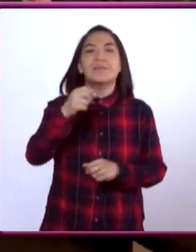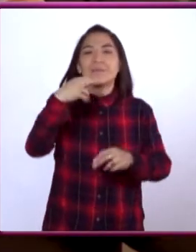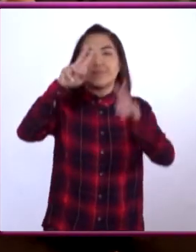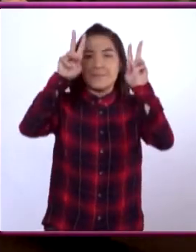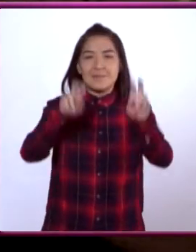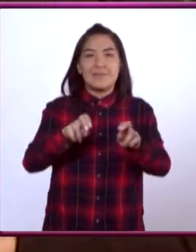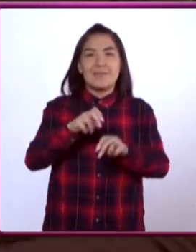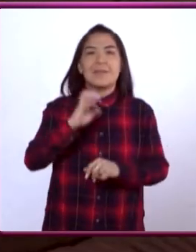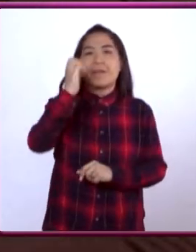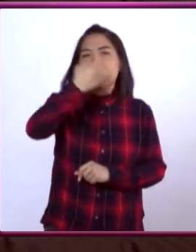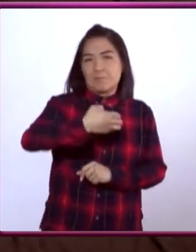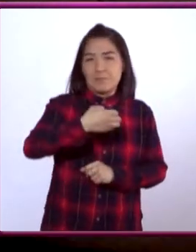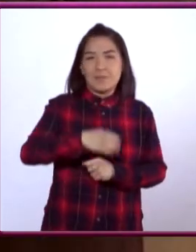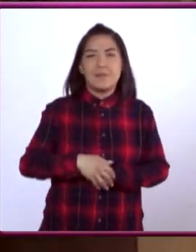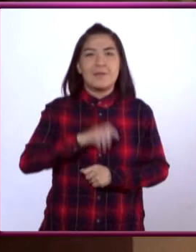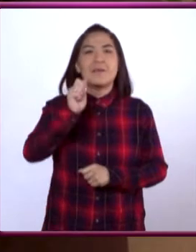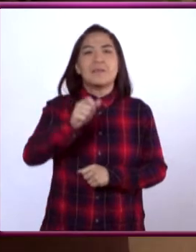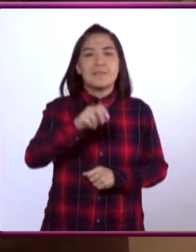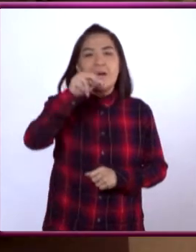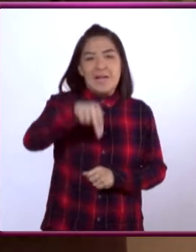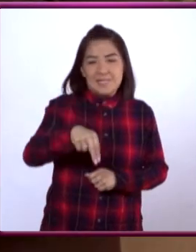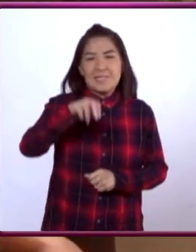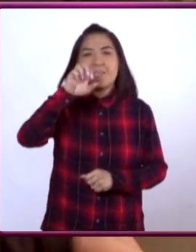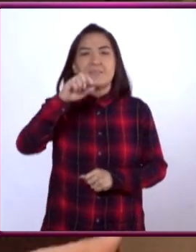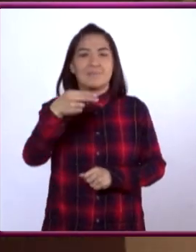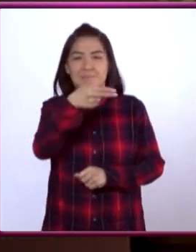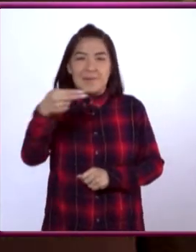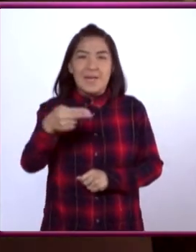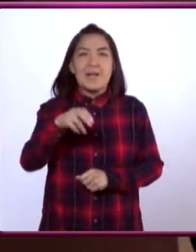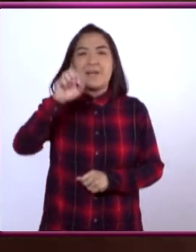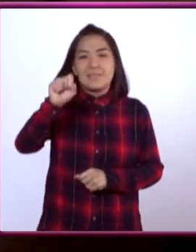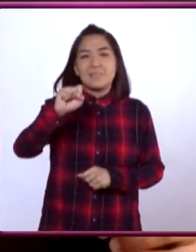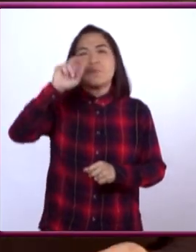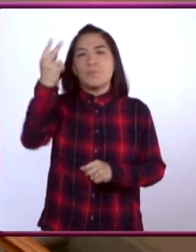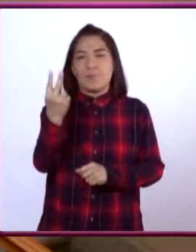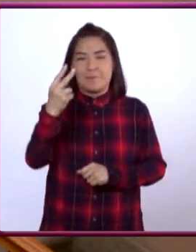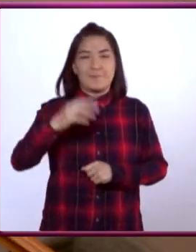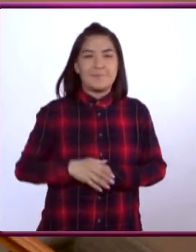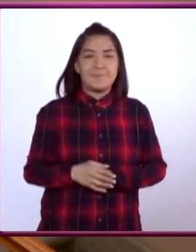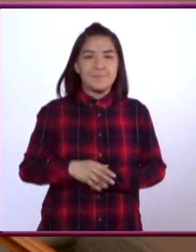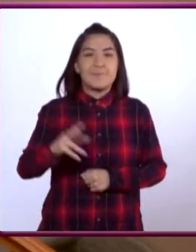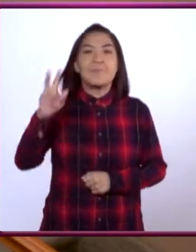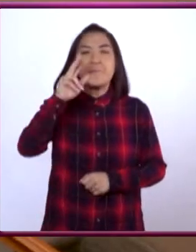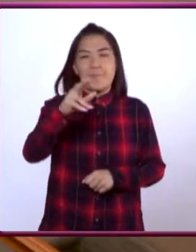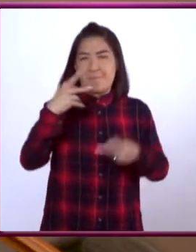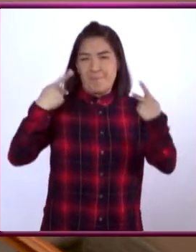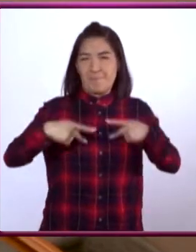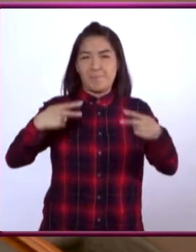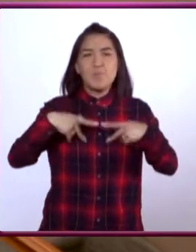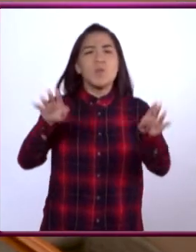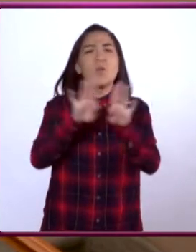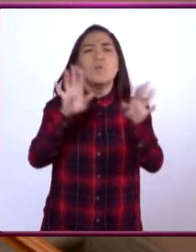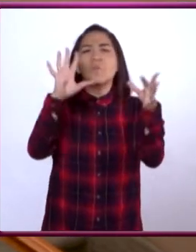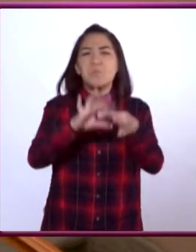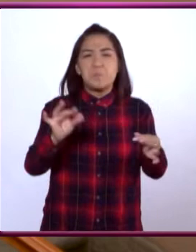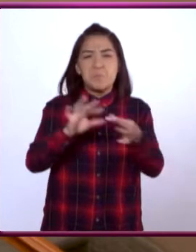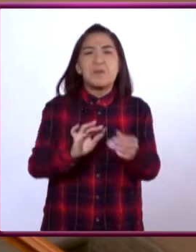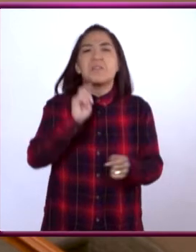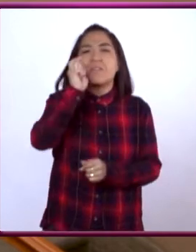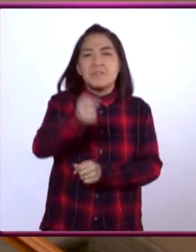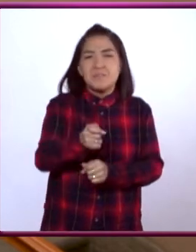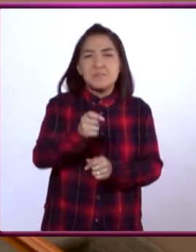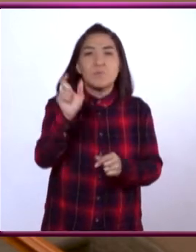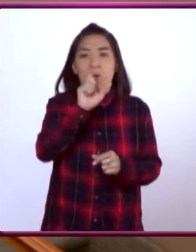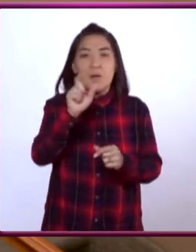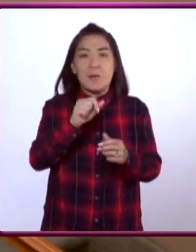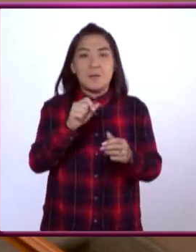Tal y como bien le dice, la ecuación de Einstein es igual a mc al cuadrado. ¿Qué te parece si vamos con una persona que nos cuente